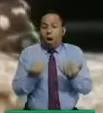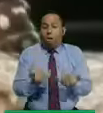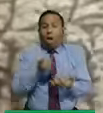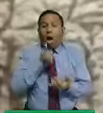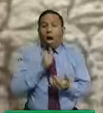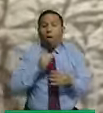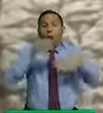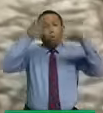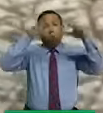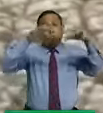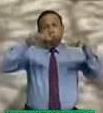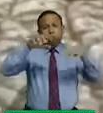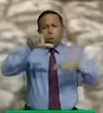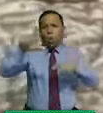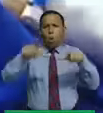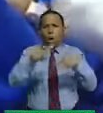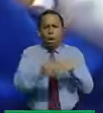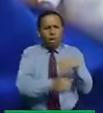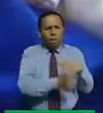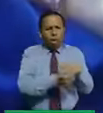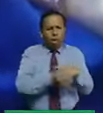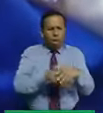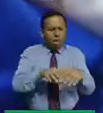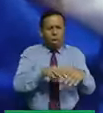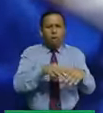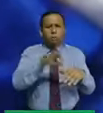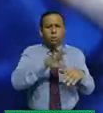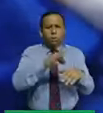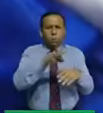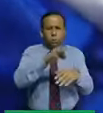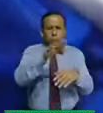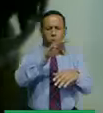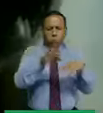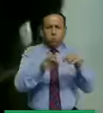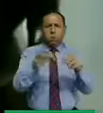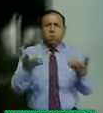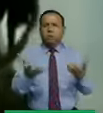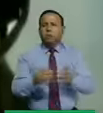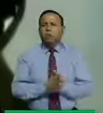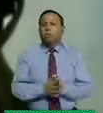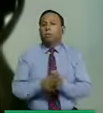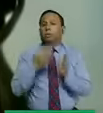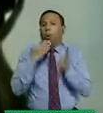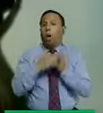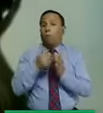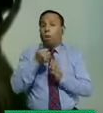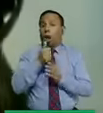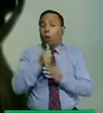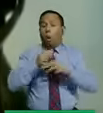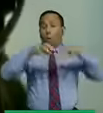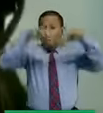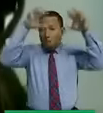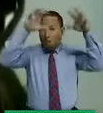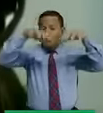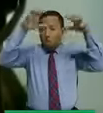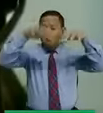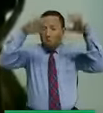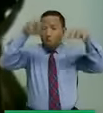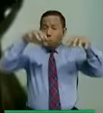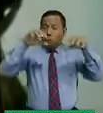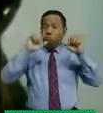y es que el dengue de forma silenciosa está afectando a gran parte de la población. El fenómeno del Niño puede